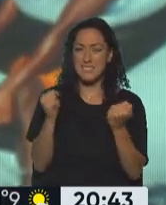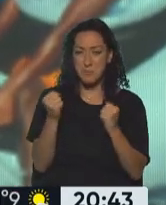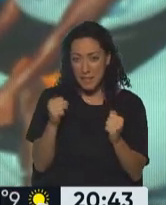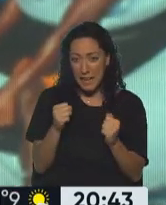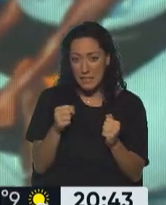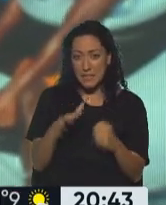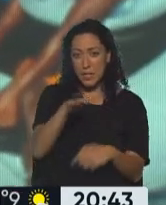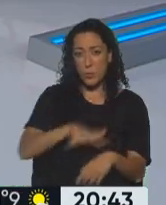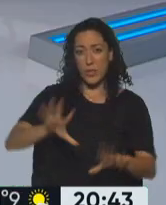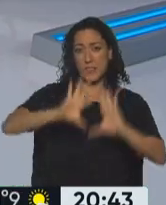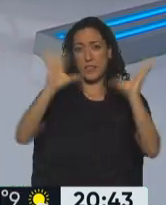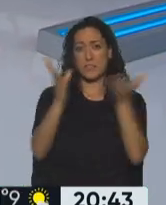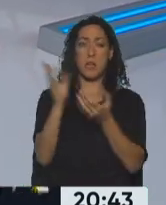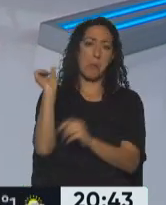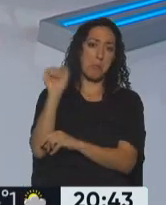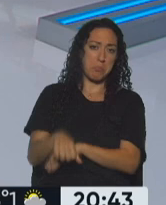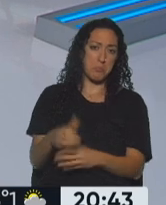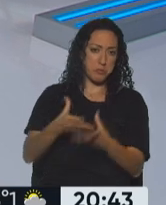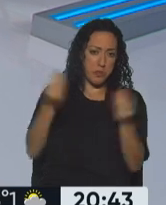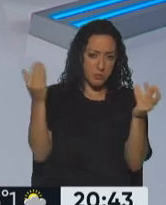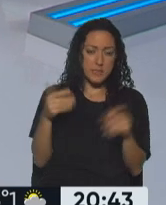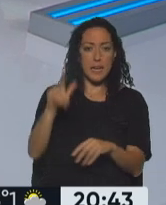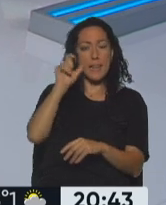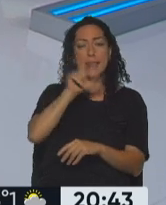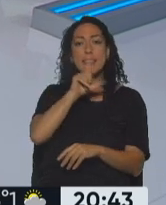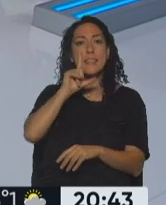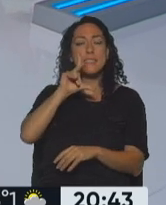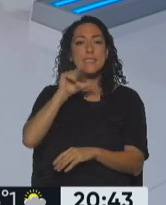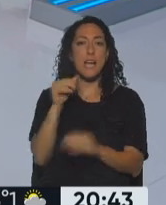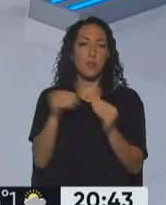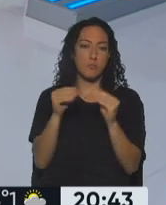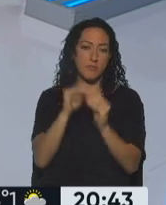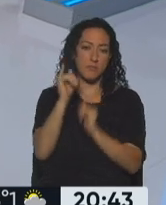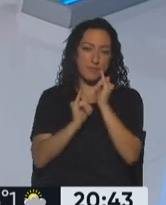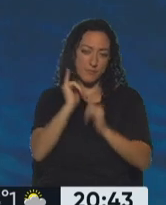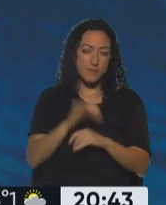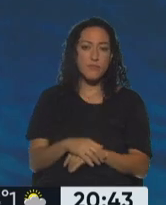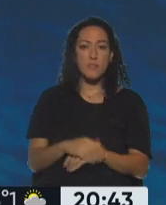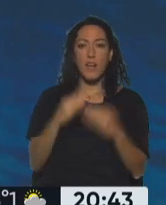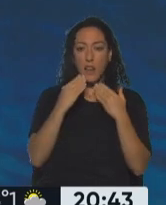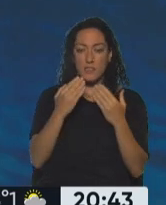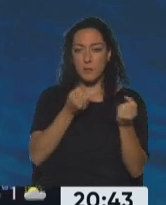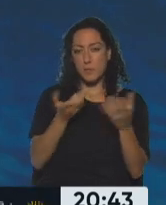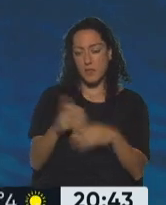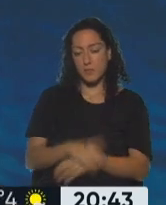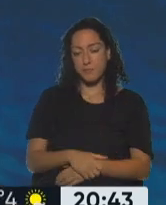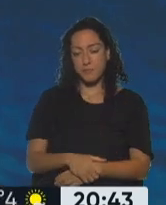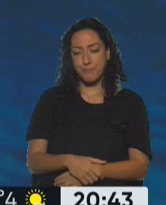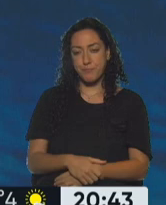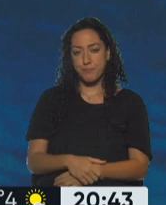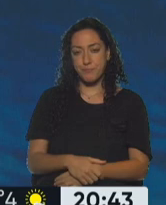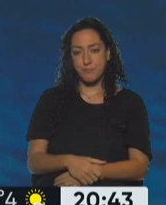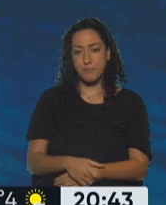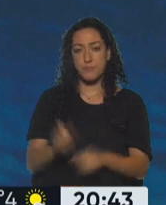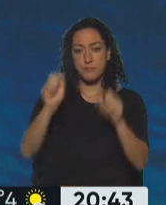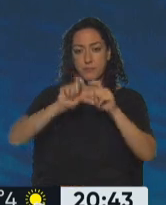comunidad internacional. Leticia Martínez está acá para eso. ¿Cómo estás, Leti? Bienvenida. Sí, Feli, muchas gracias. Tenemos que hablar sobre todo de una imagen que